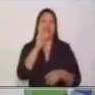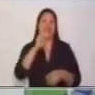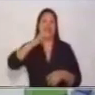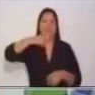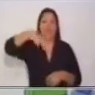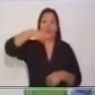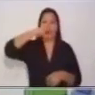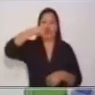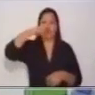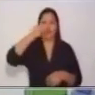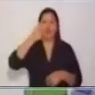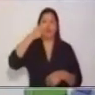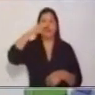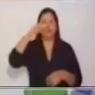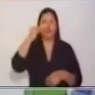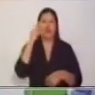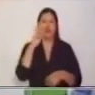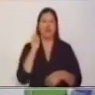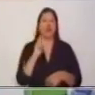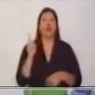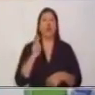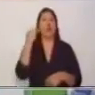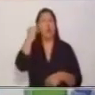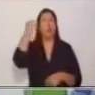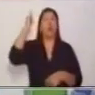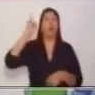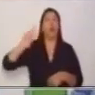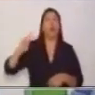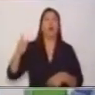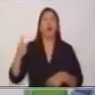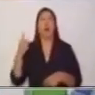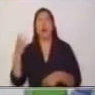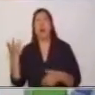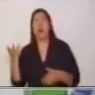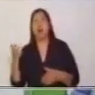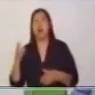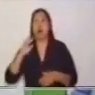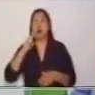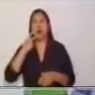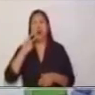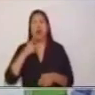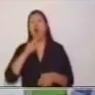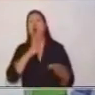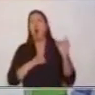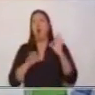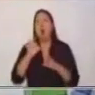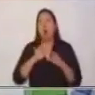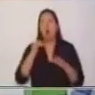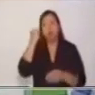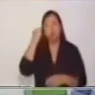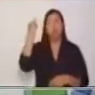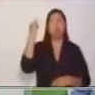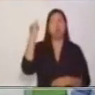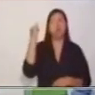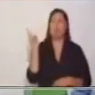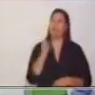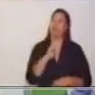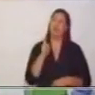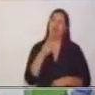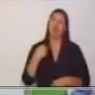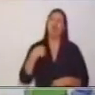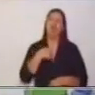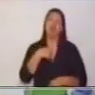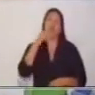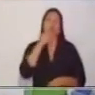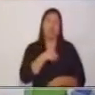estamos usando sentidos figurados, no estamos dejando nada a la imaginación, porque queremos retratar la